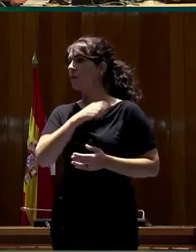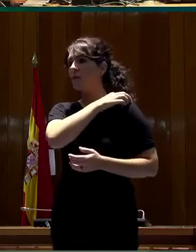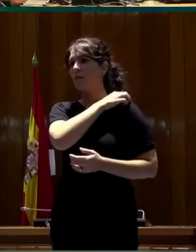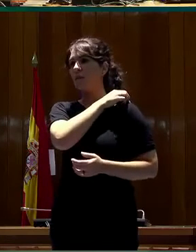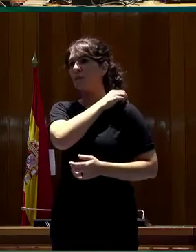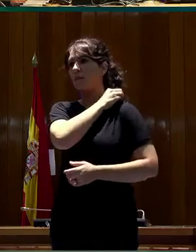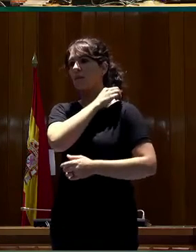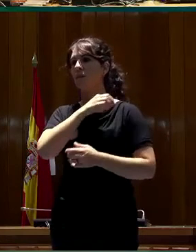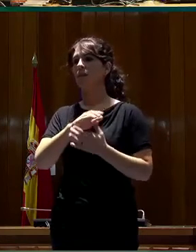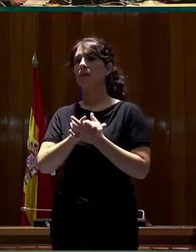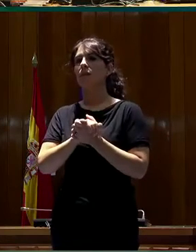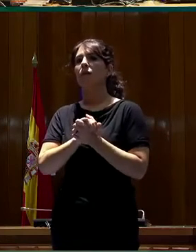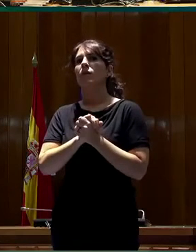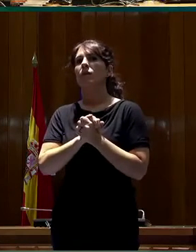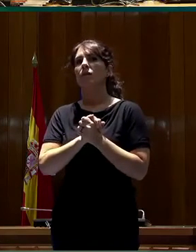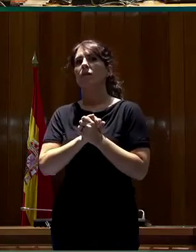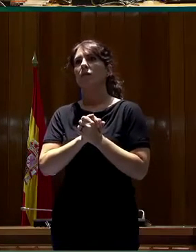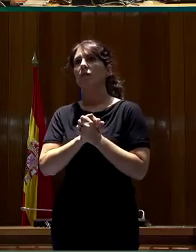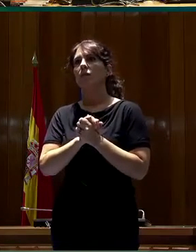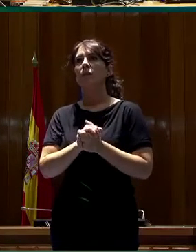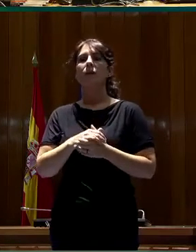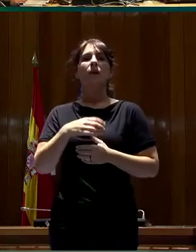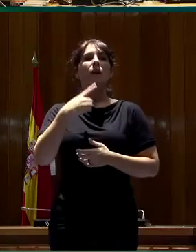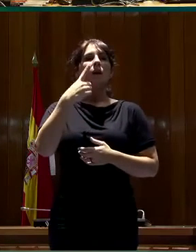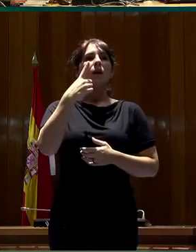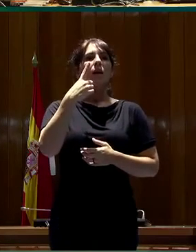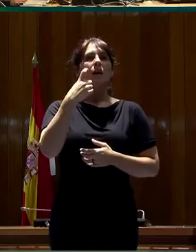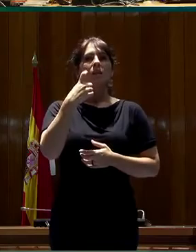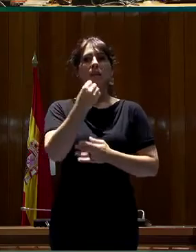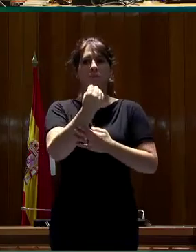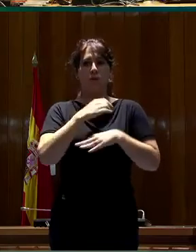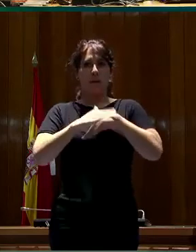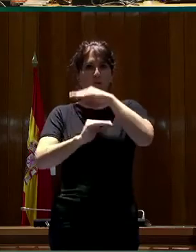de tener un apoyo para poder superar unas dificultades, sino que además pueden haber